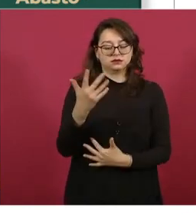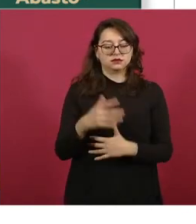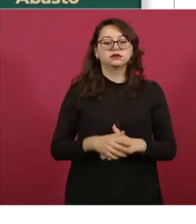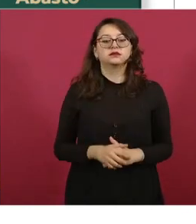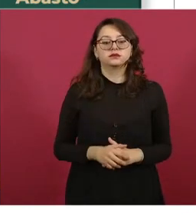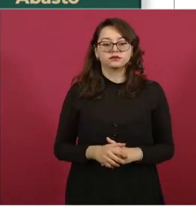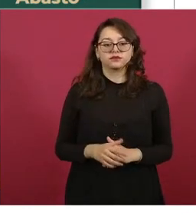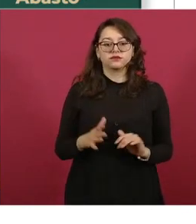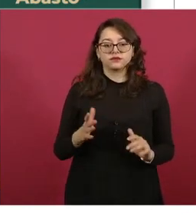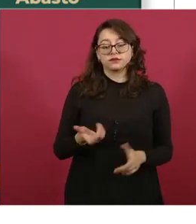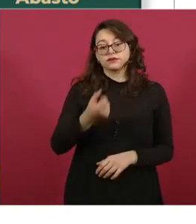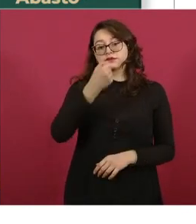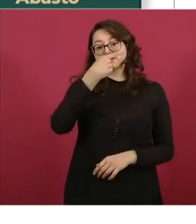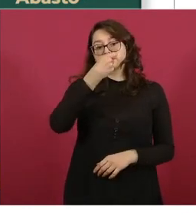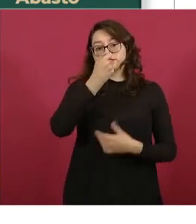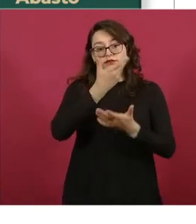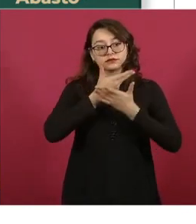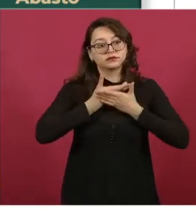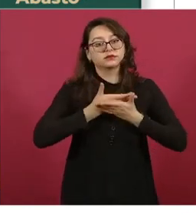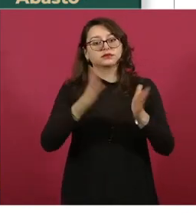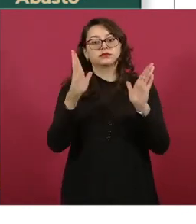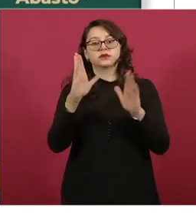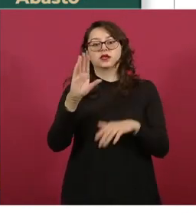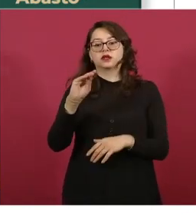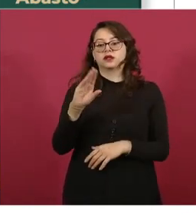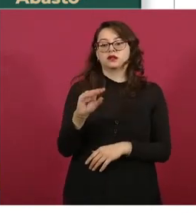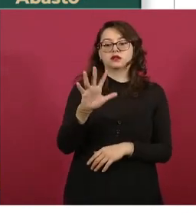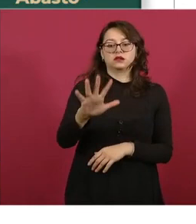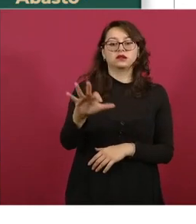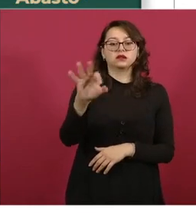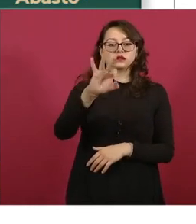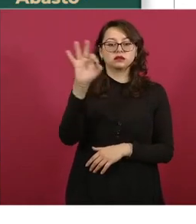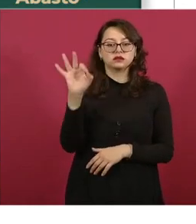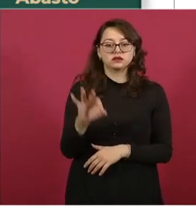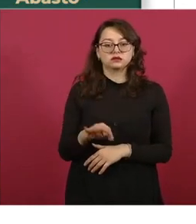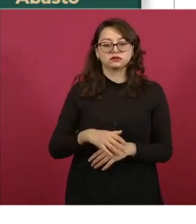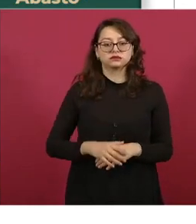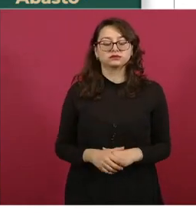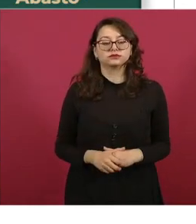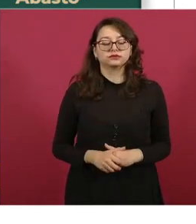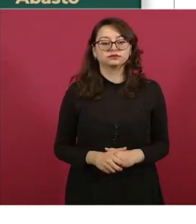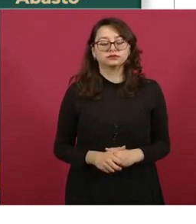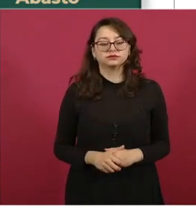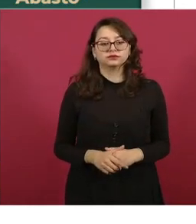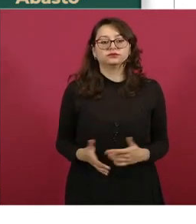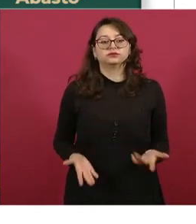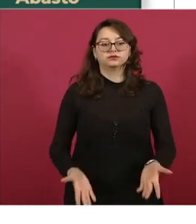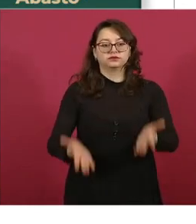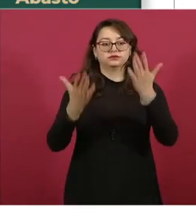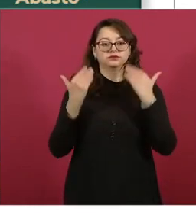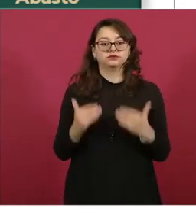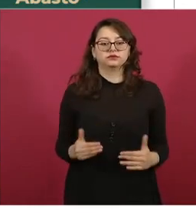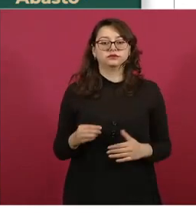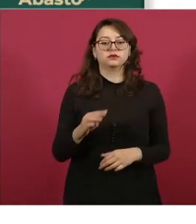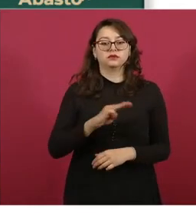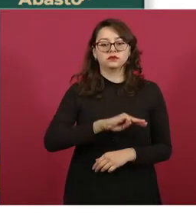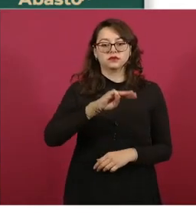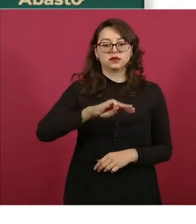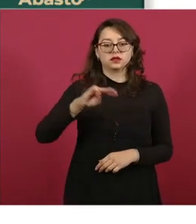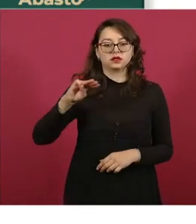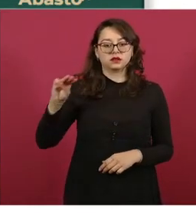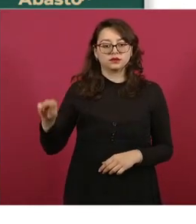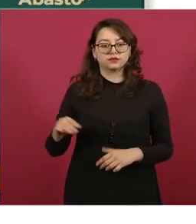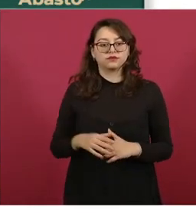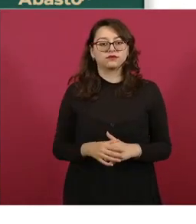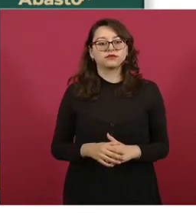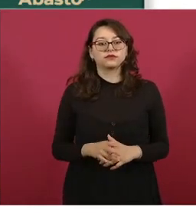quimioterapia y un surtimiento de piezas hacia almacén del 95%. En el estado de Michoacán, el SAI está operando